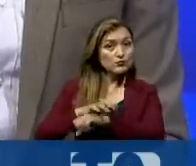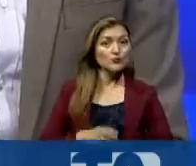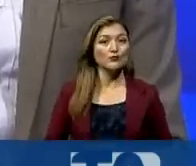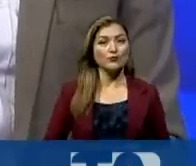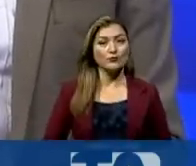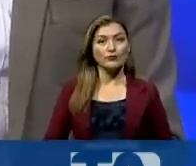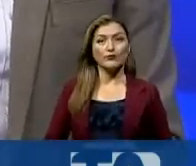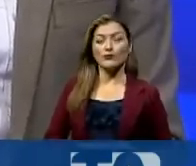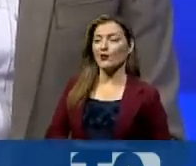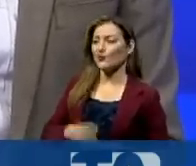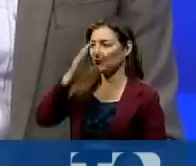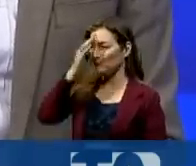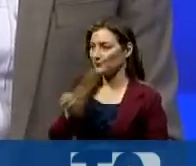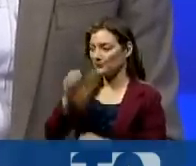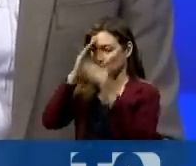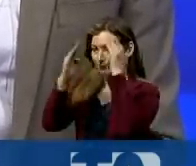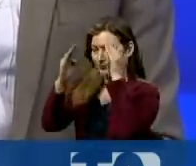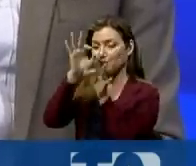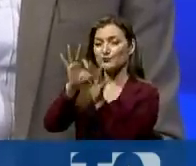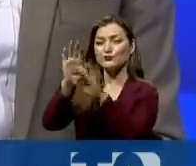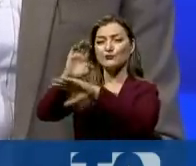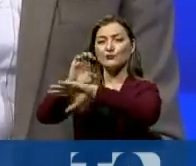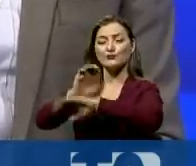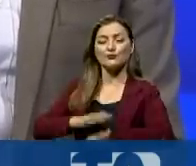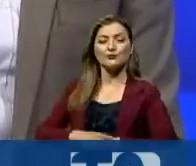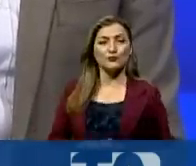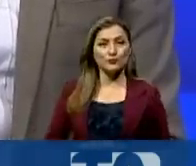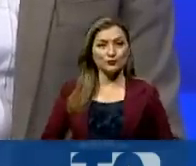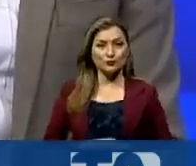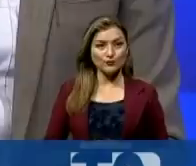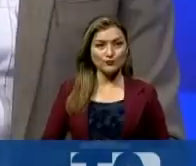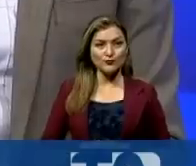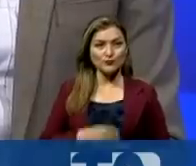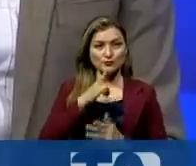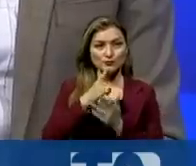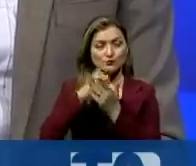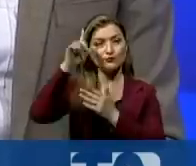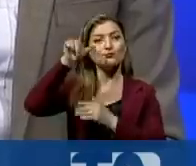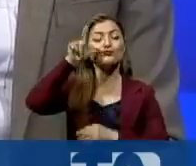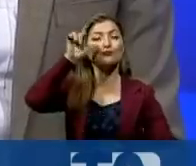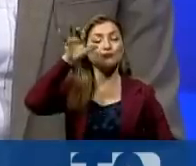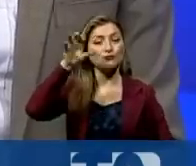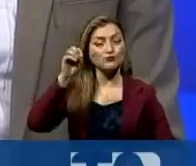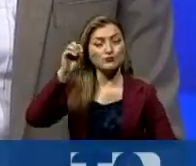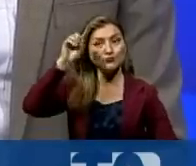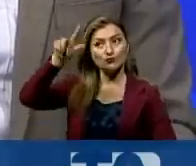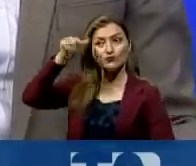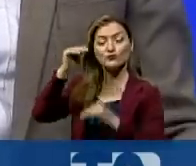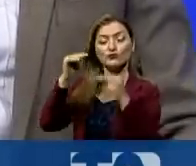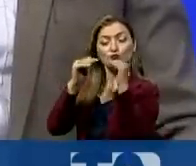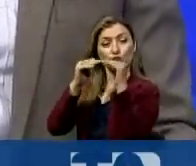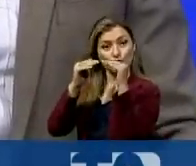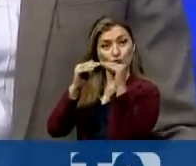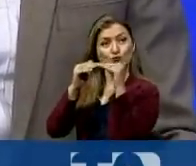muy buenos días es un saludo al pueblo ecuatoriano efectivamente el gobierno del presidente lazo es un gobierno